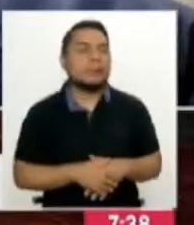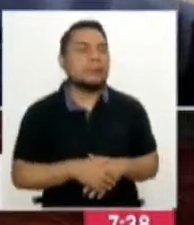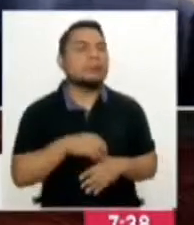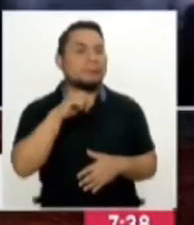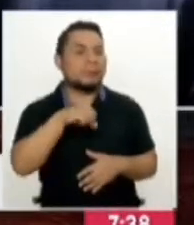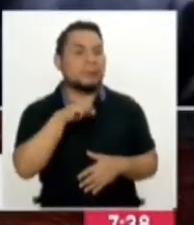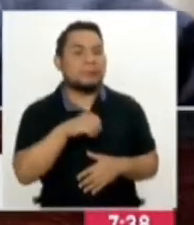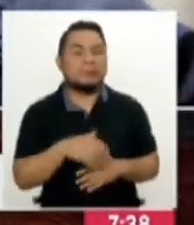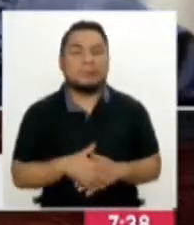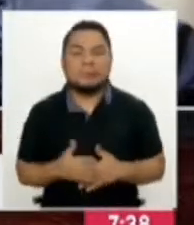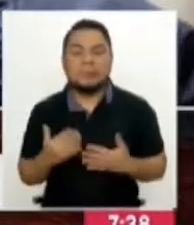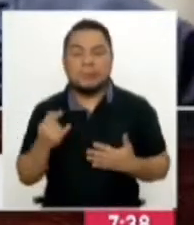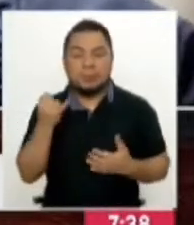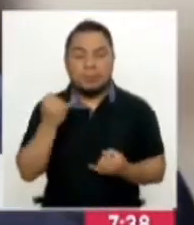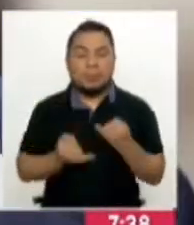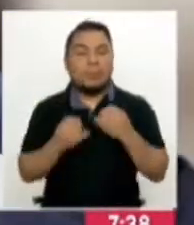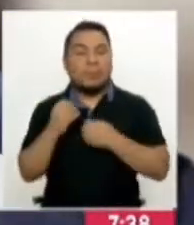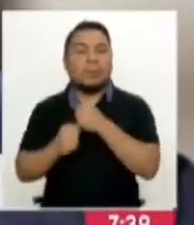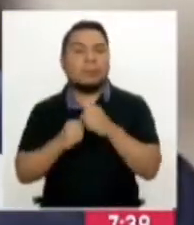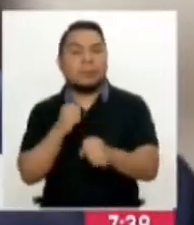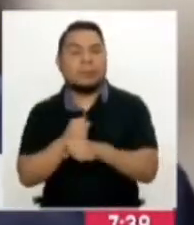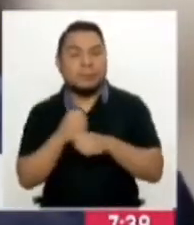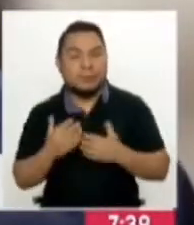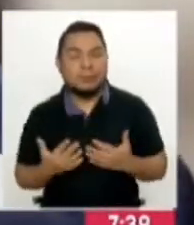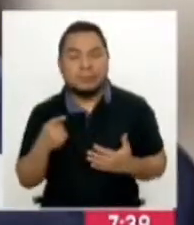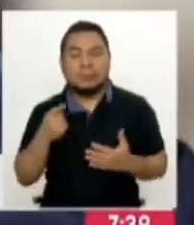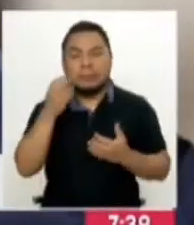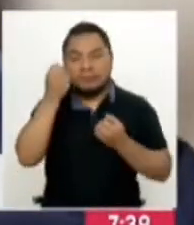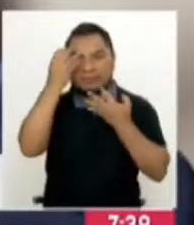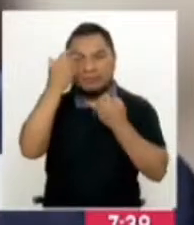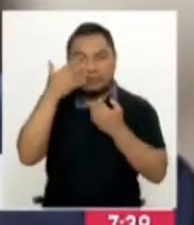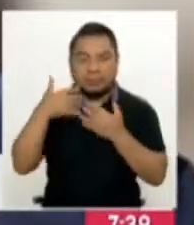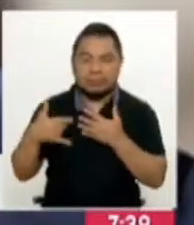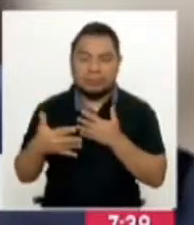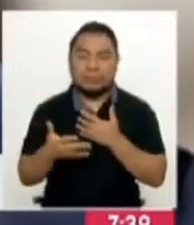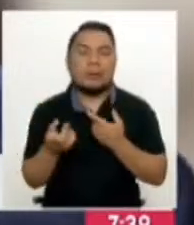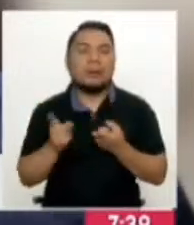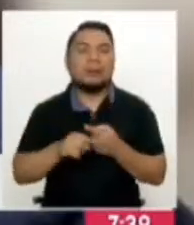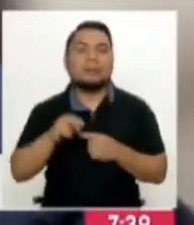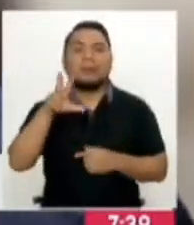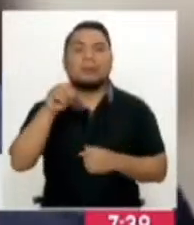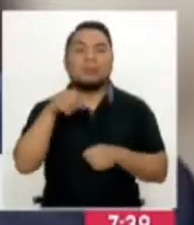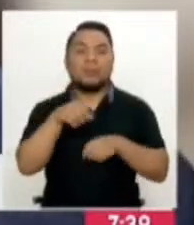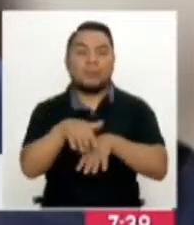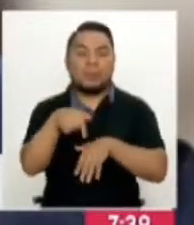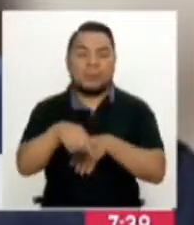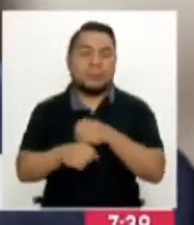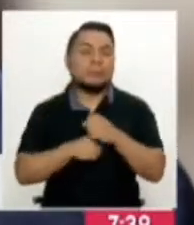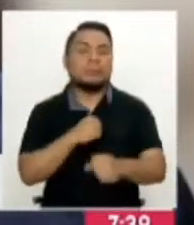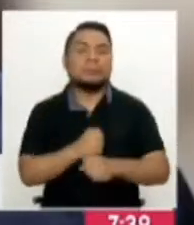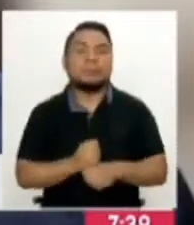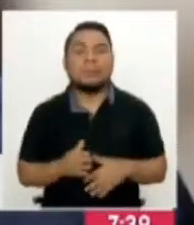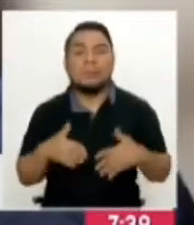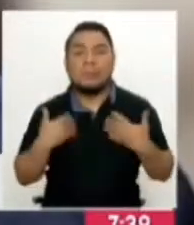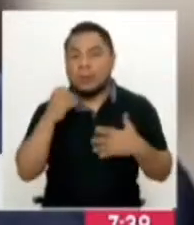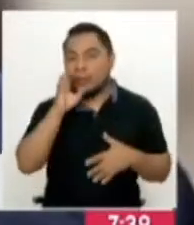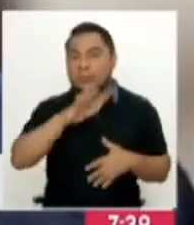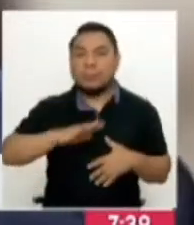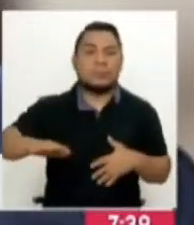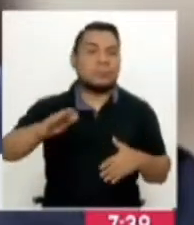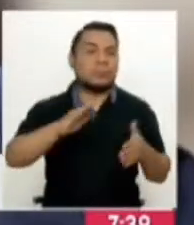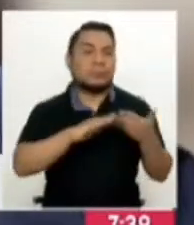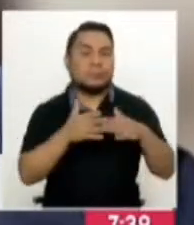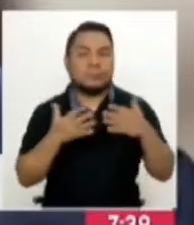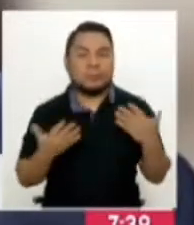nosotros en el último año, es decir, una estadística hasta el 30 de julio de este año, podemos decirle a la